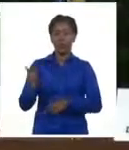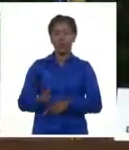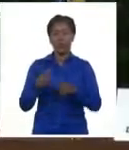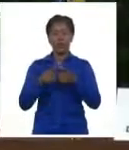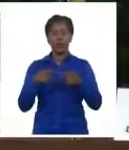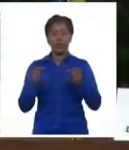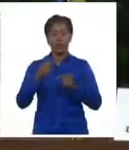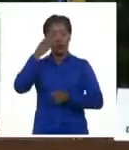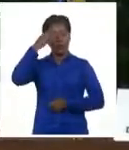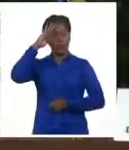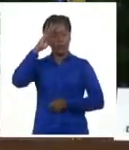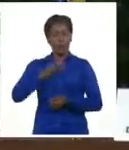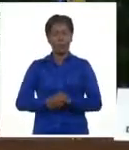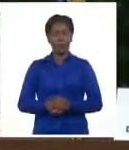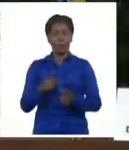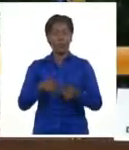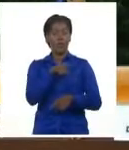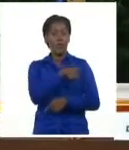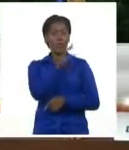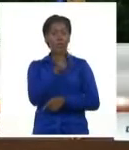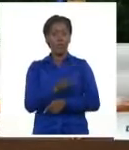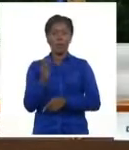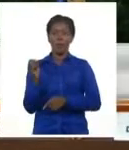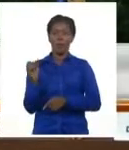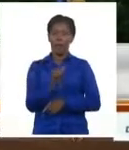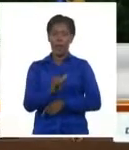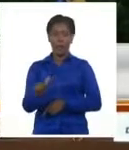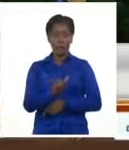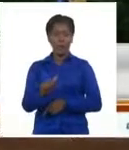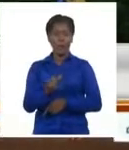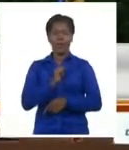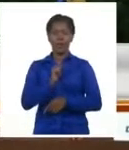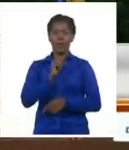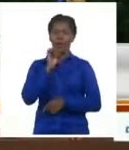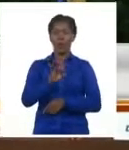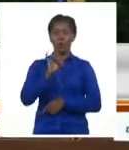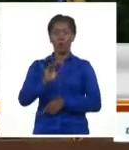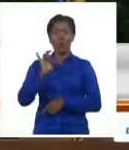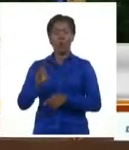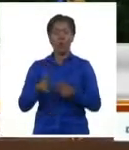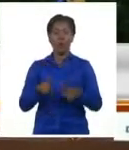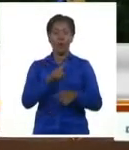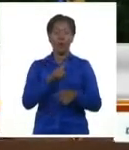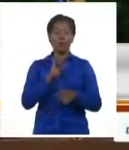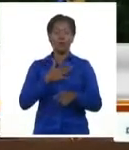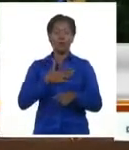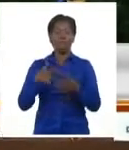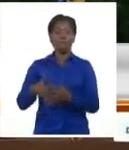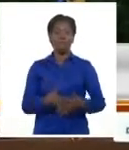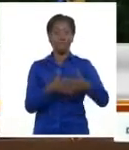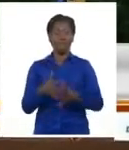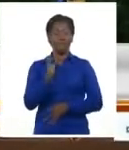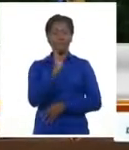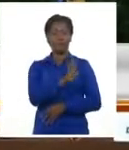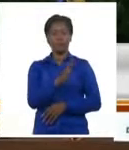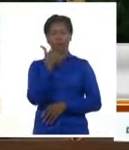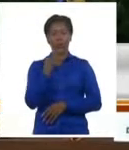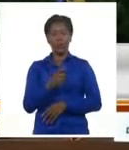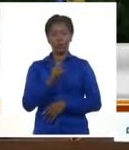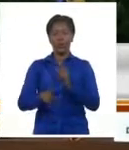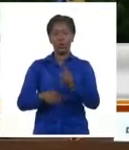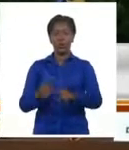La práctica de excluir no es nueva y confirma el interés de Estados Unidos por controlar el sistema interamericano, para utilizarlo